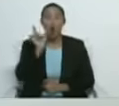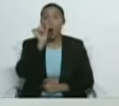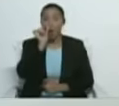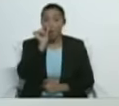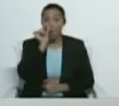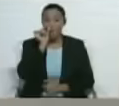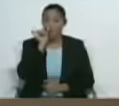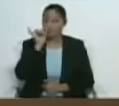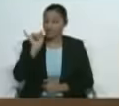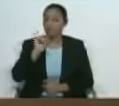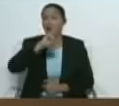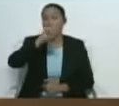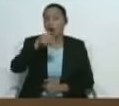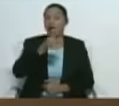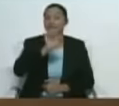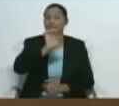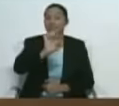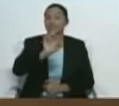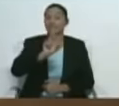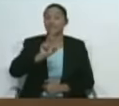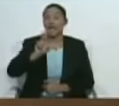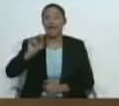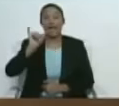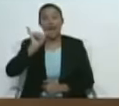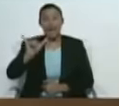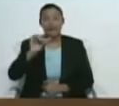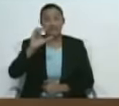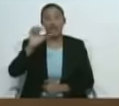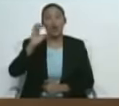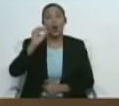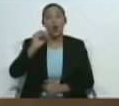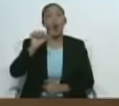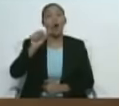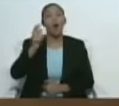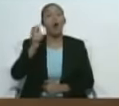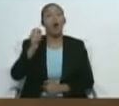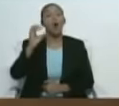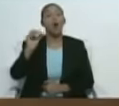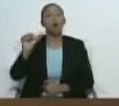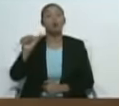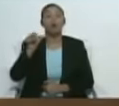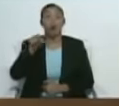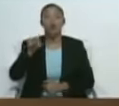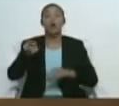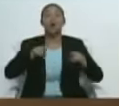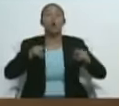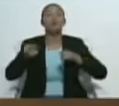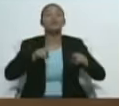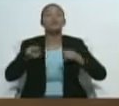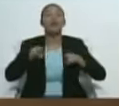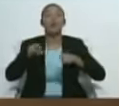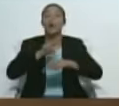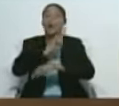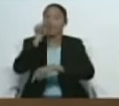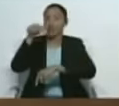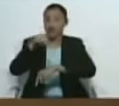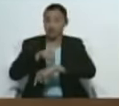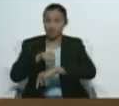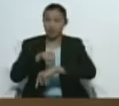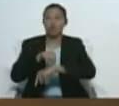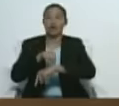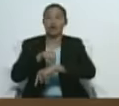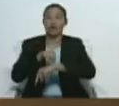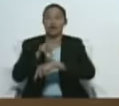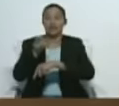nombre Jerry ostos perdomo es el coordinador Nacional de esa ya micr